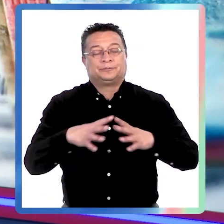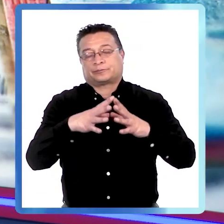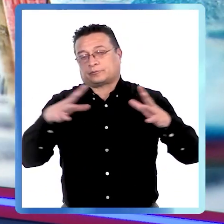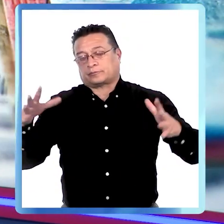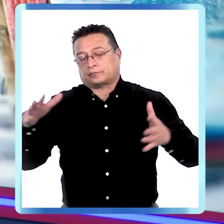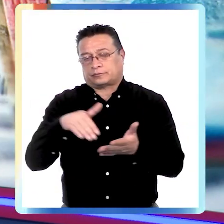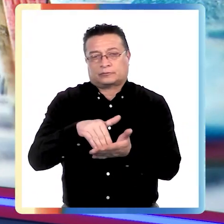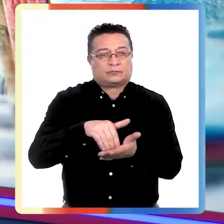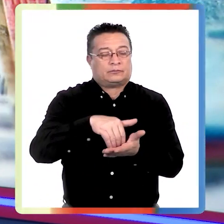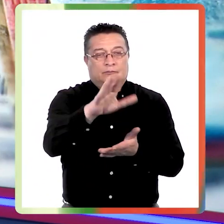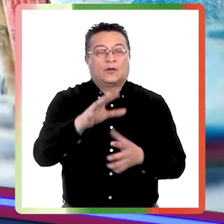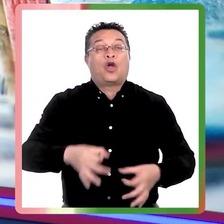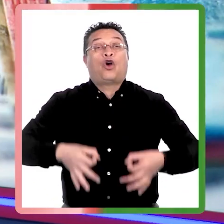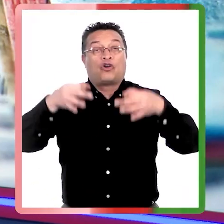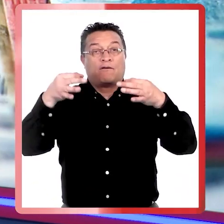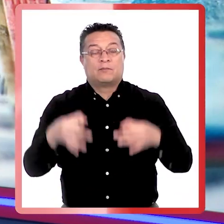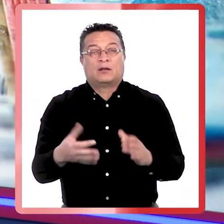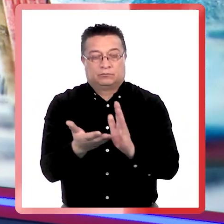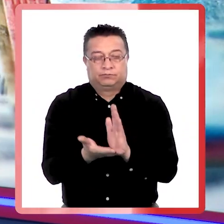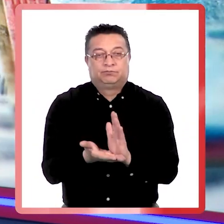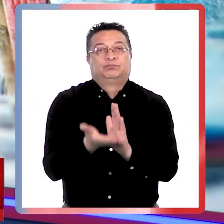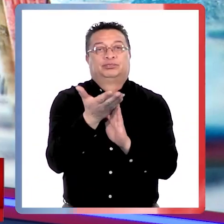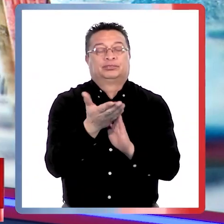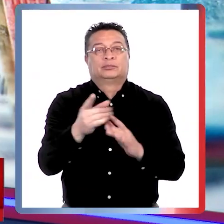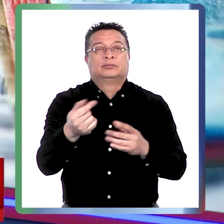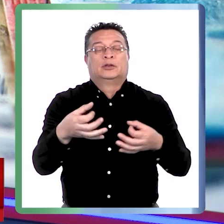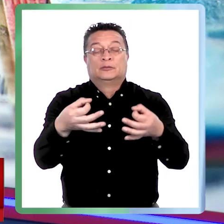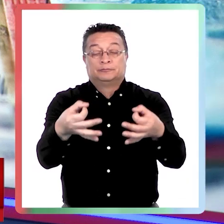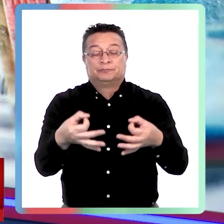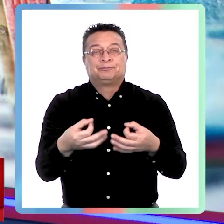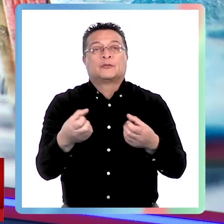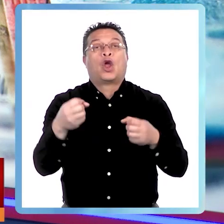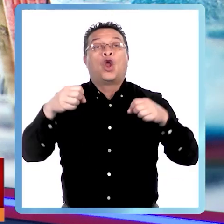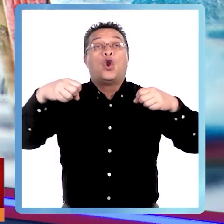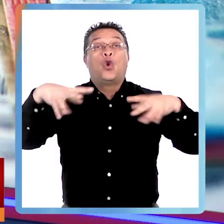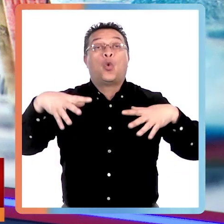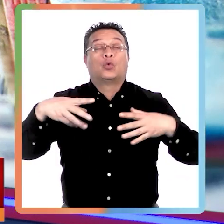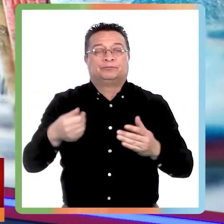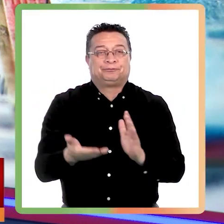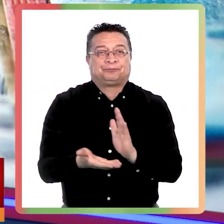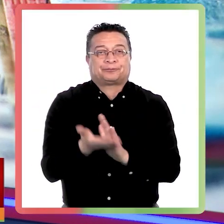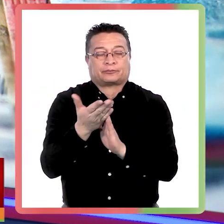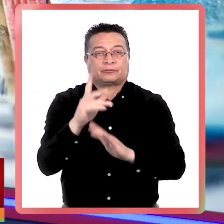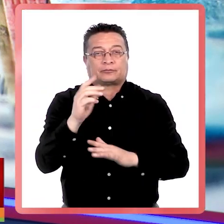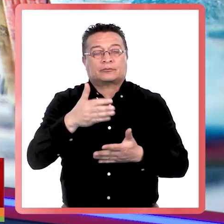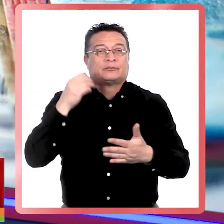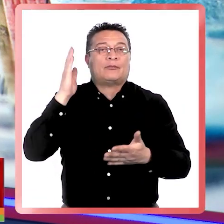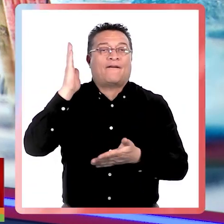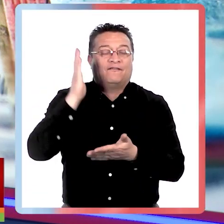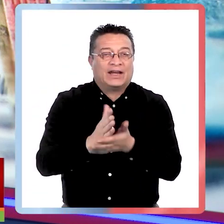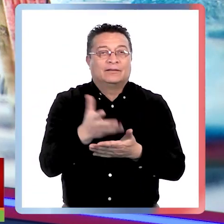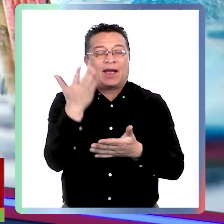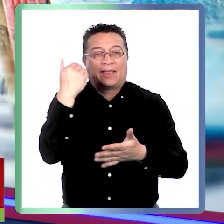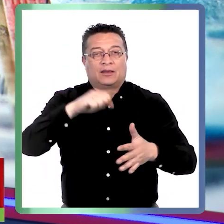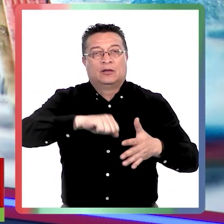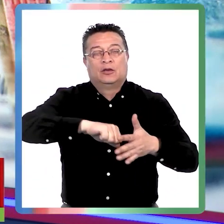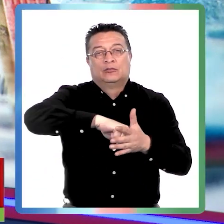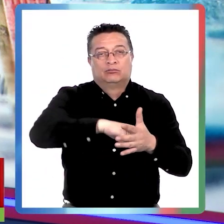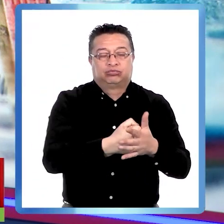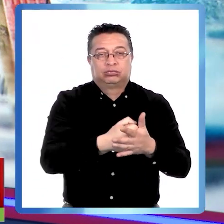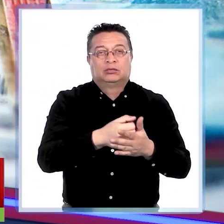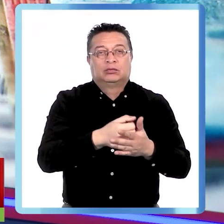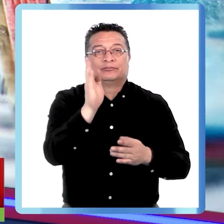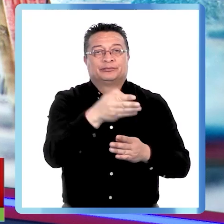Un amplio rechazo generó la confirmación del alza programada en las cuentas de la luz, en el marco del fin de la medida que congeló